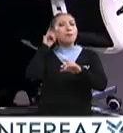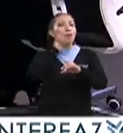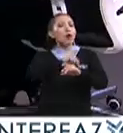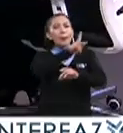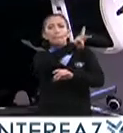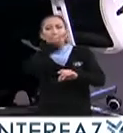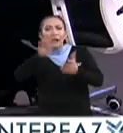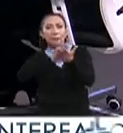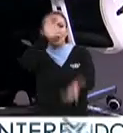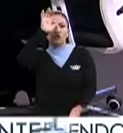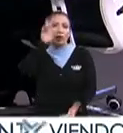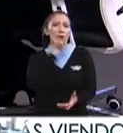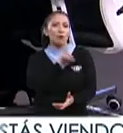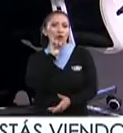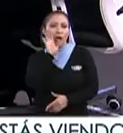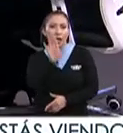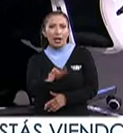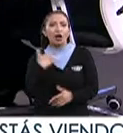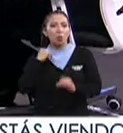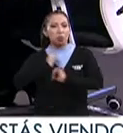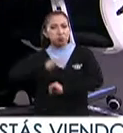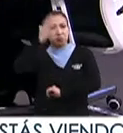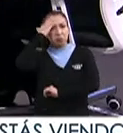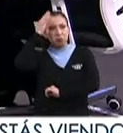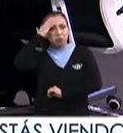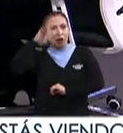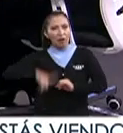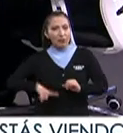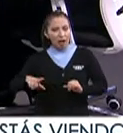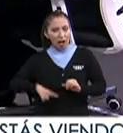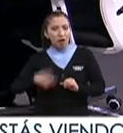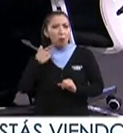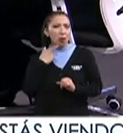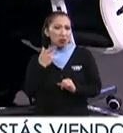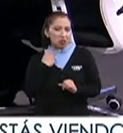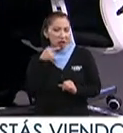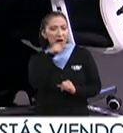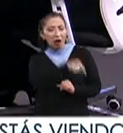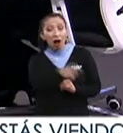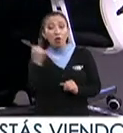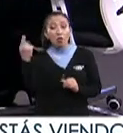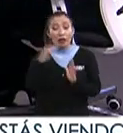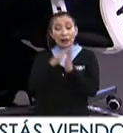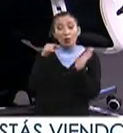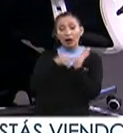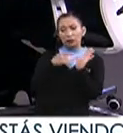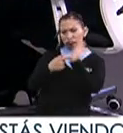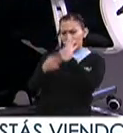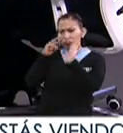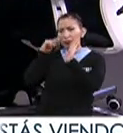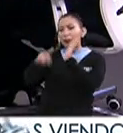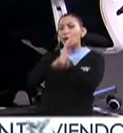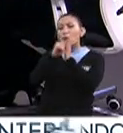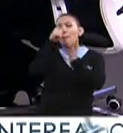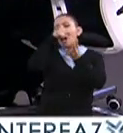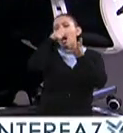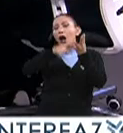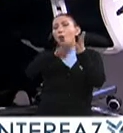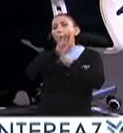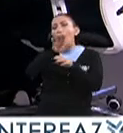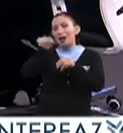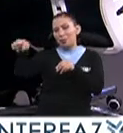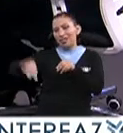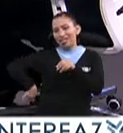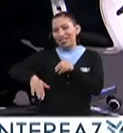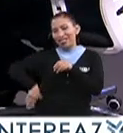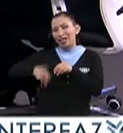sea mayor la ocupación de las mujeres en los cargos públicos. Y justamente, pues bueno, este libro, una de las cosas es visibilizar este obstáculo ideológico, como